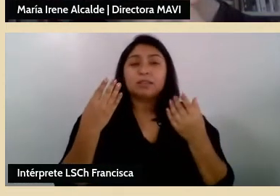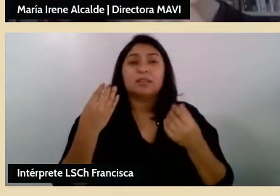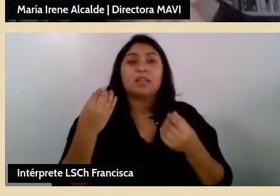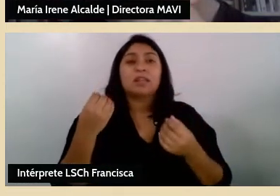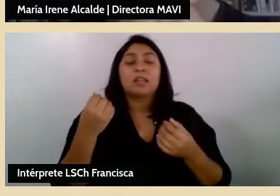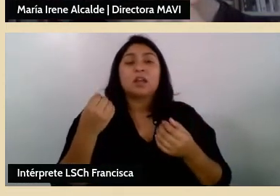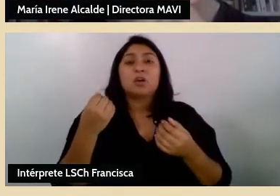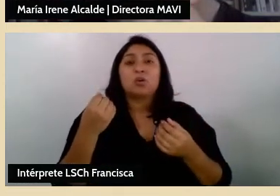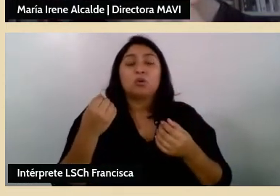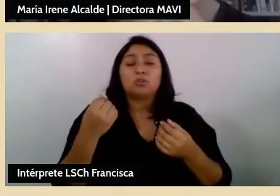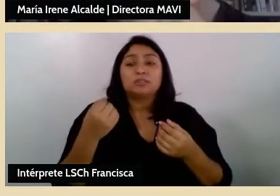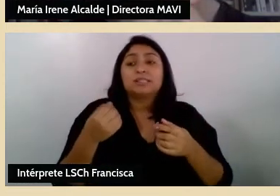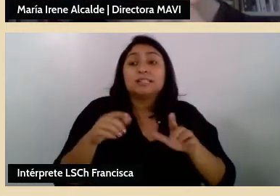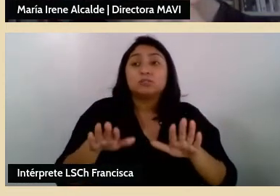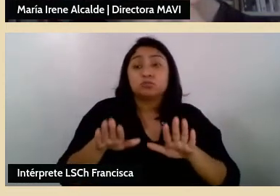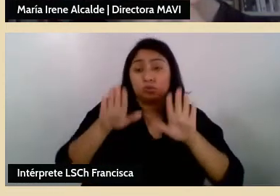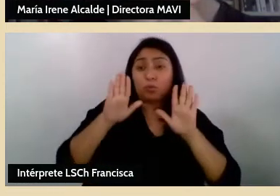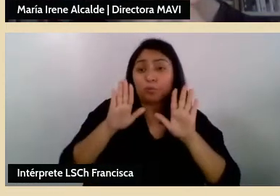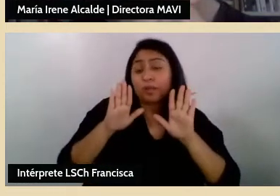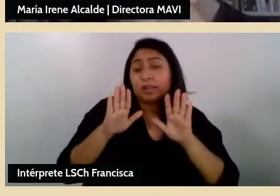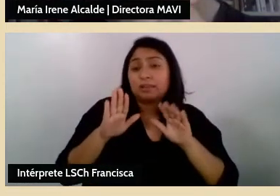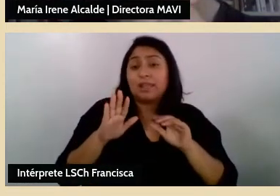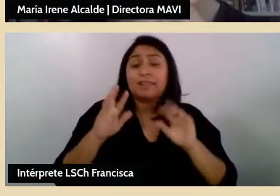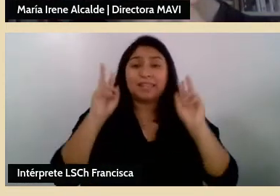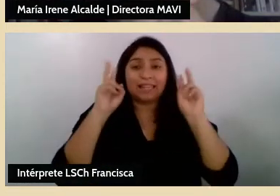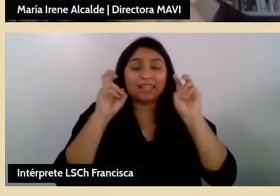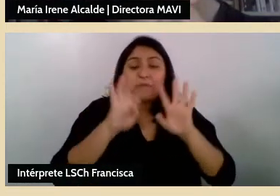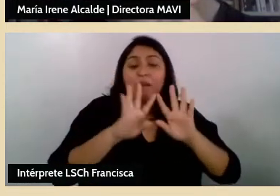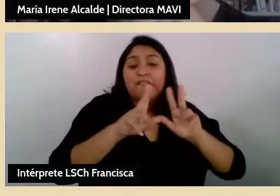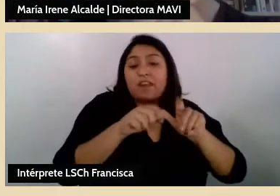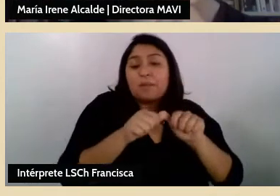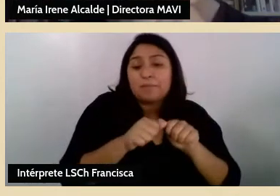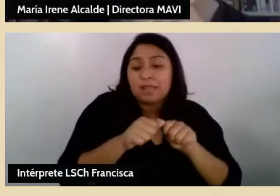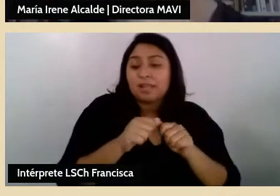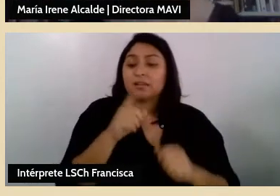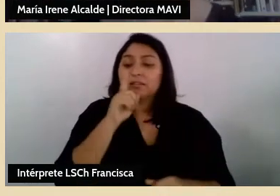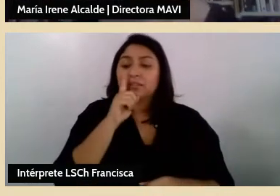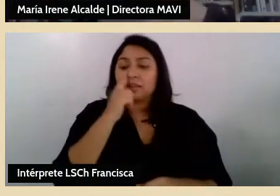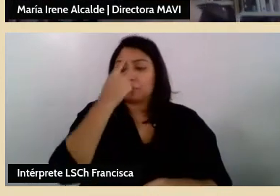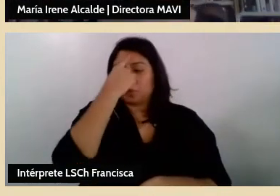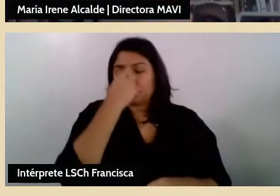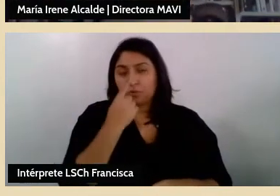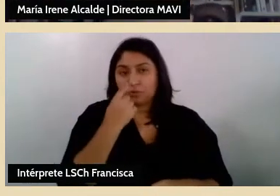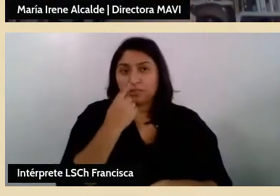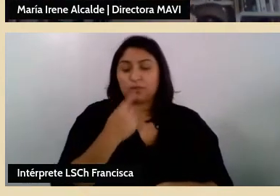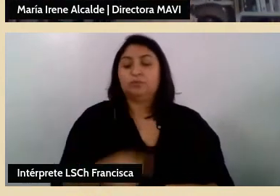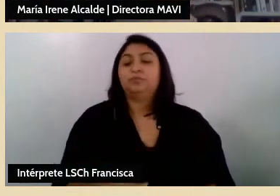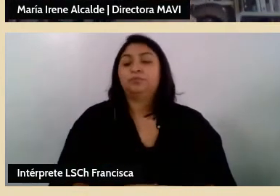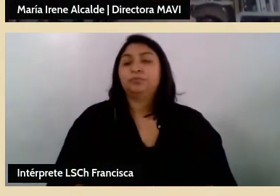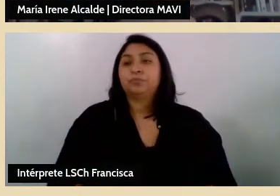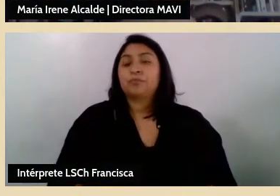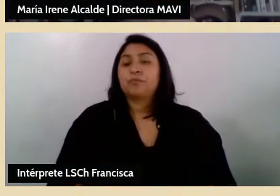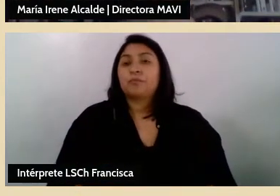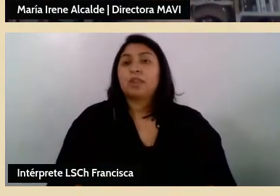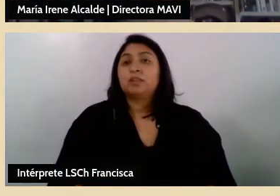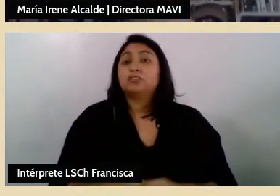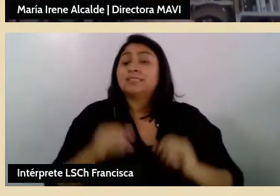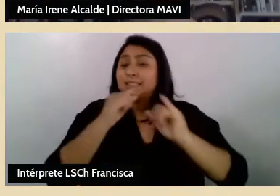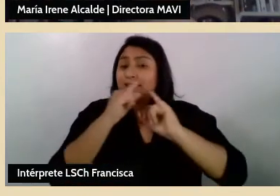trabajo comunitario que tenemos nosotros en el museo. Entonces, en ese sentido, para mí